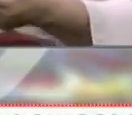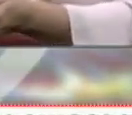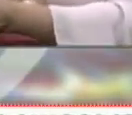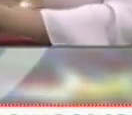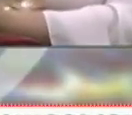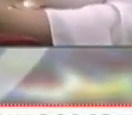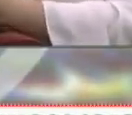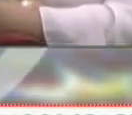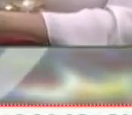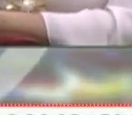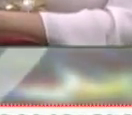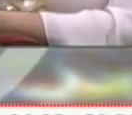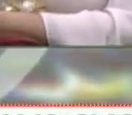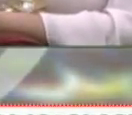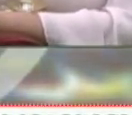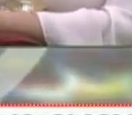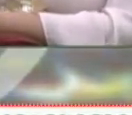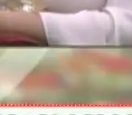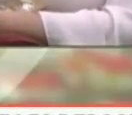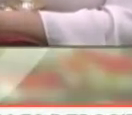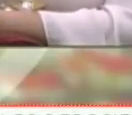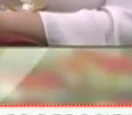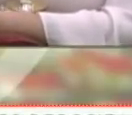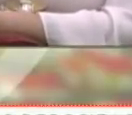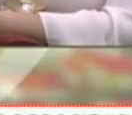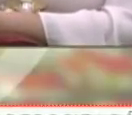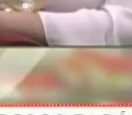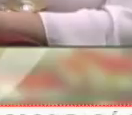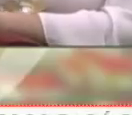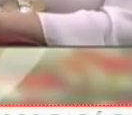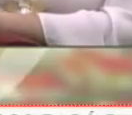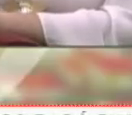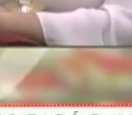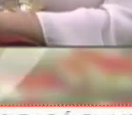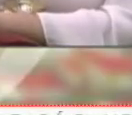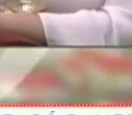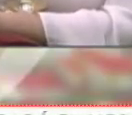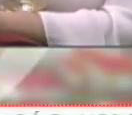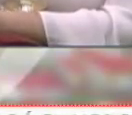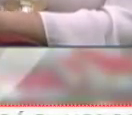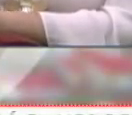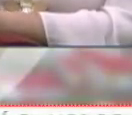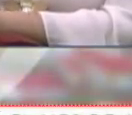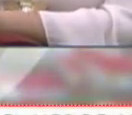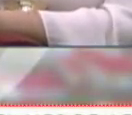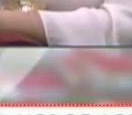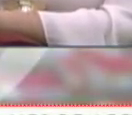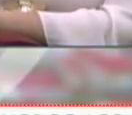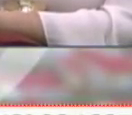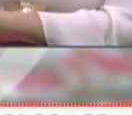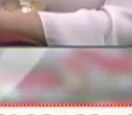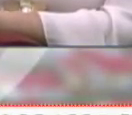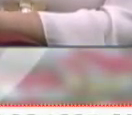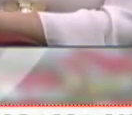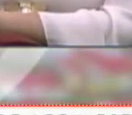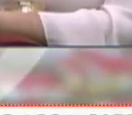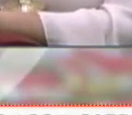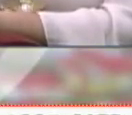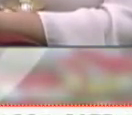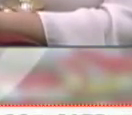recibimos el material que Amnistía Internacional trabajó. Amnistía Internacional está trabajando con COFAVIC y otras